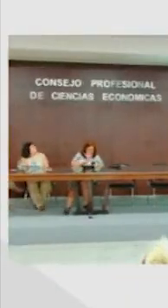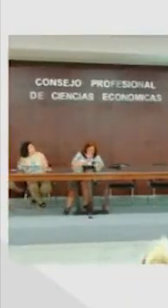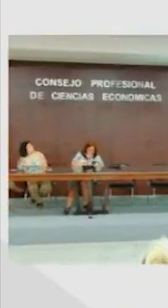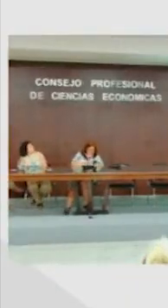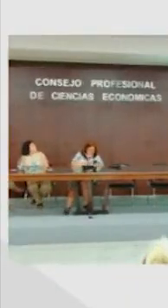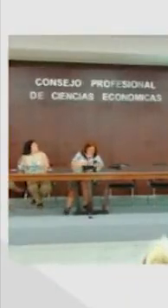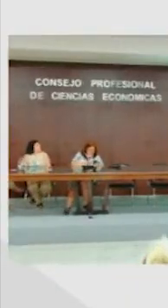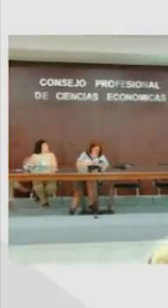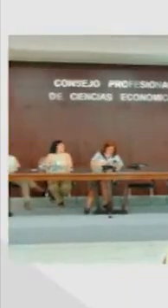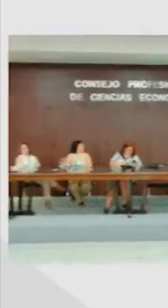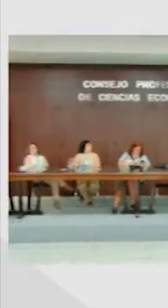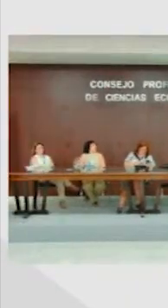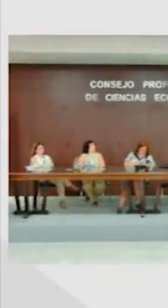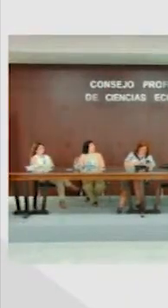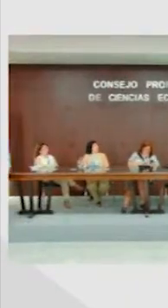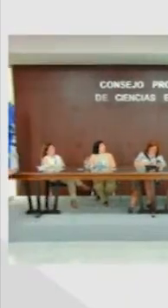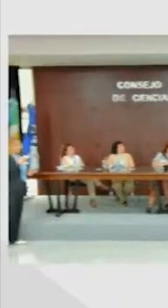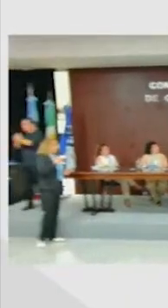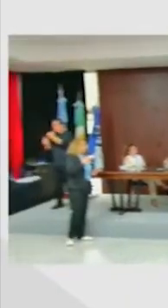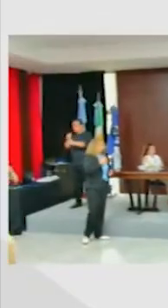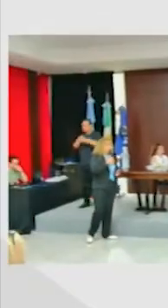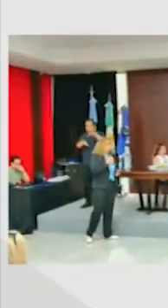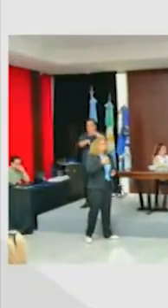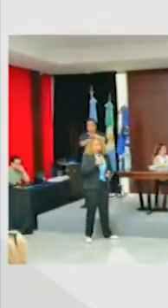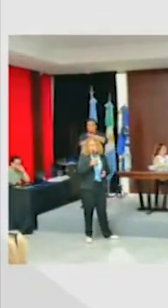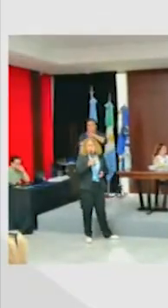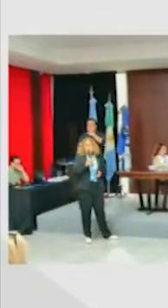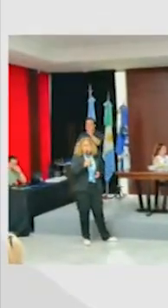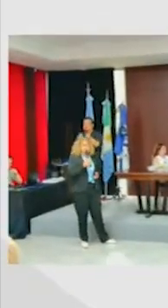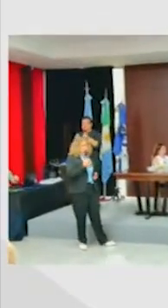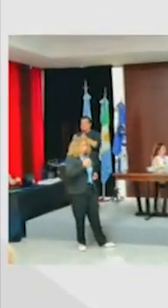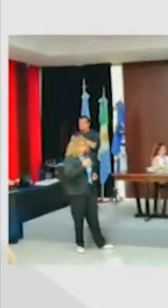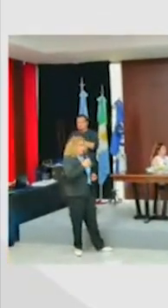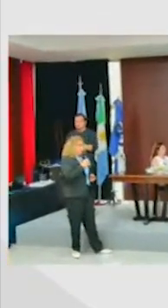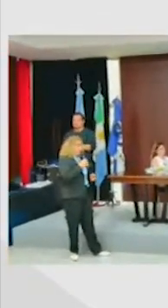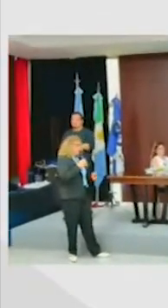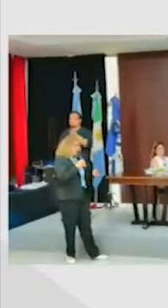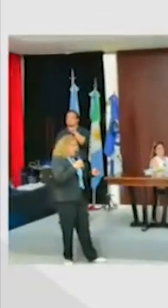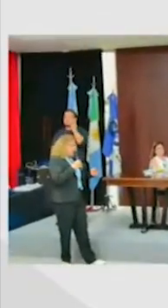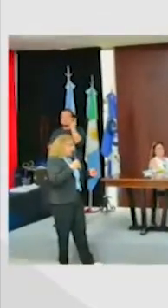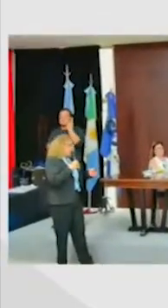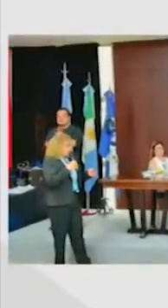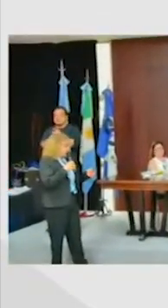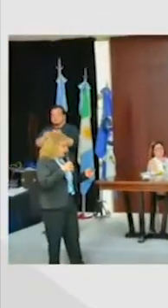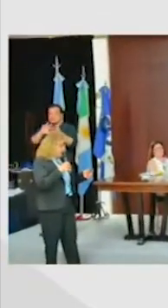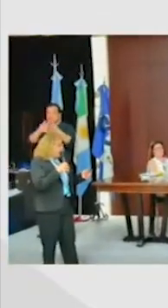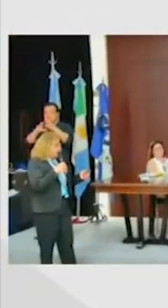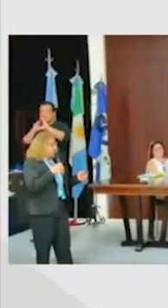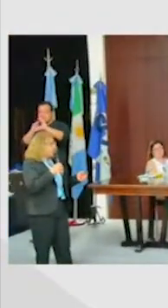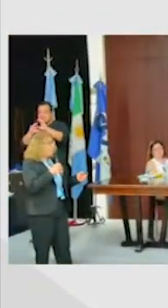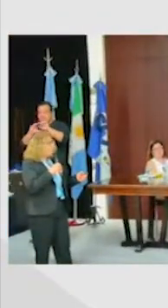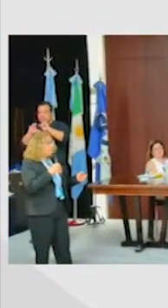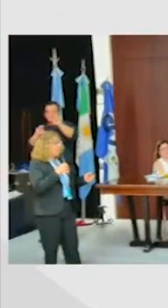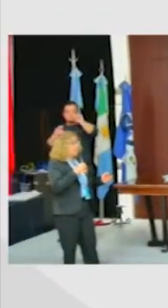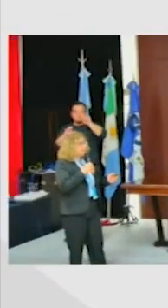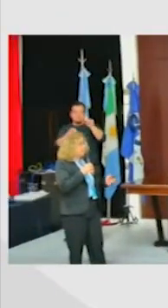historias no hay medicina. Detrás de la enfermedad hay una persona tratando de comunicarse y esperando ser comprendida y